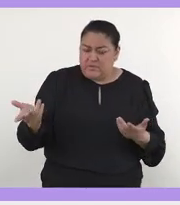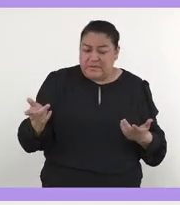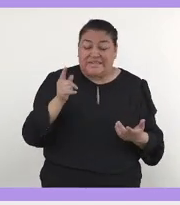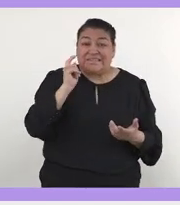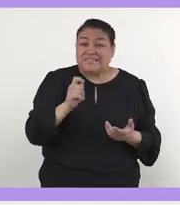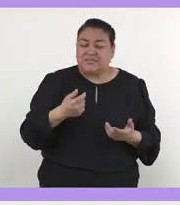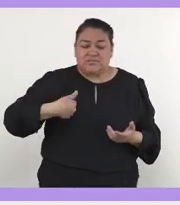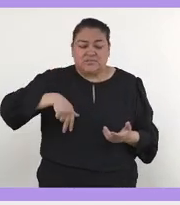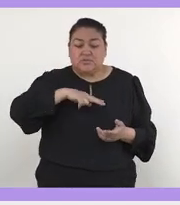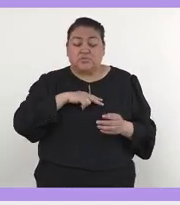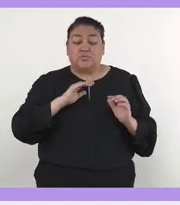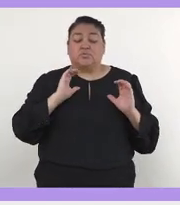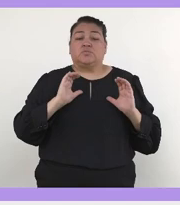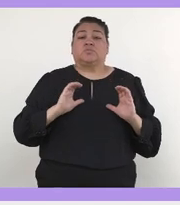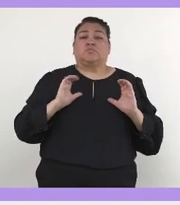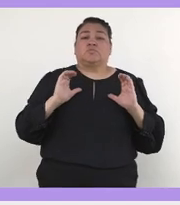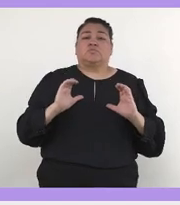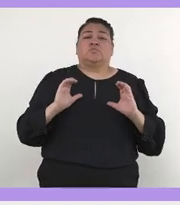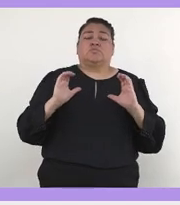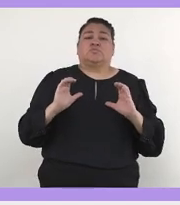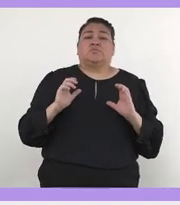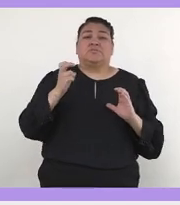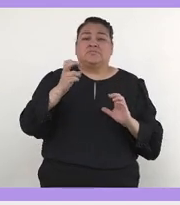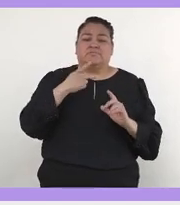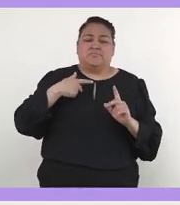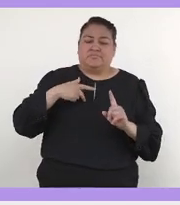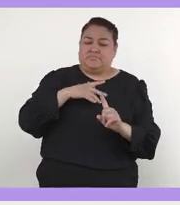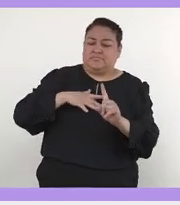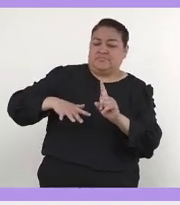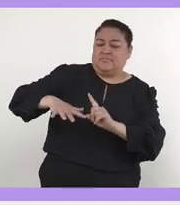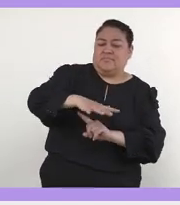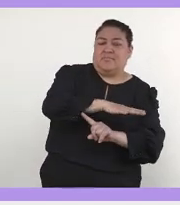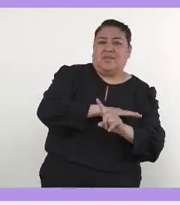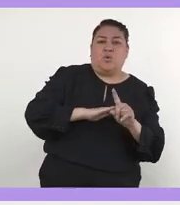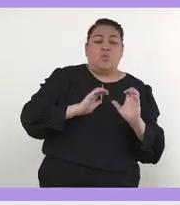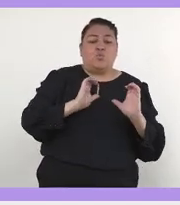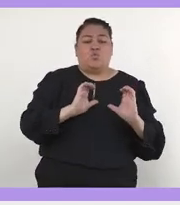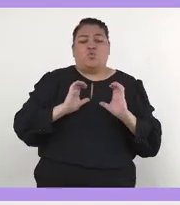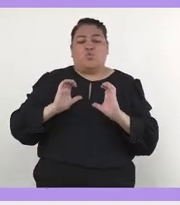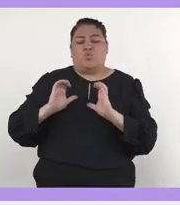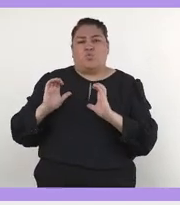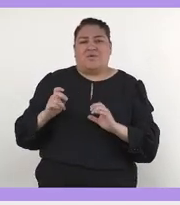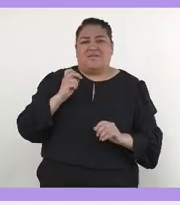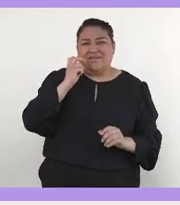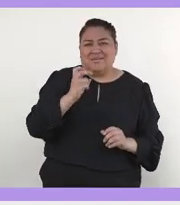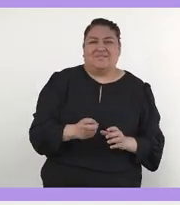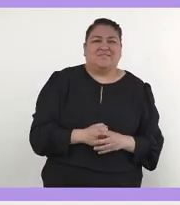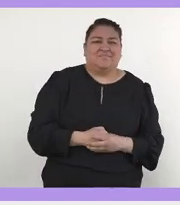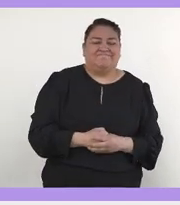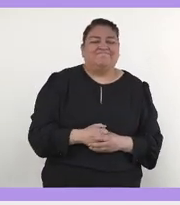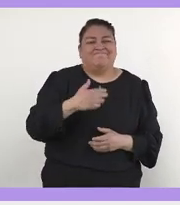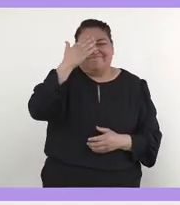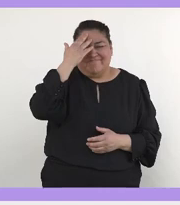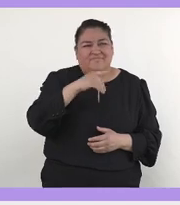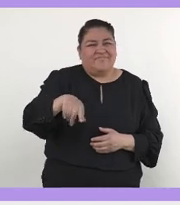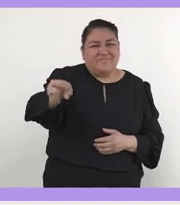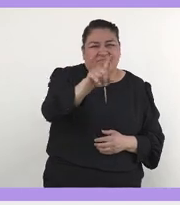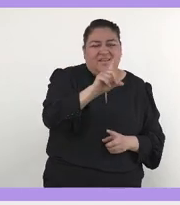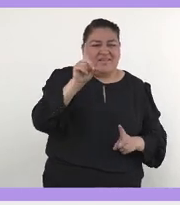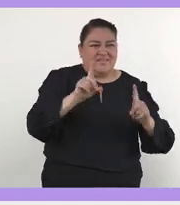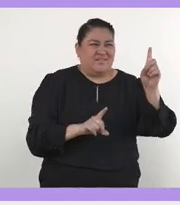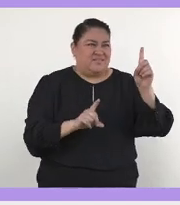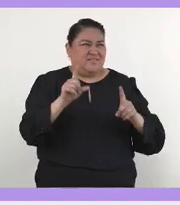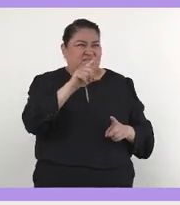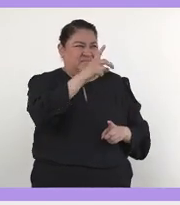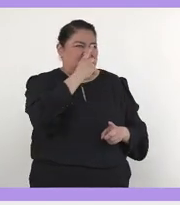tratando de ser un poco más conscientes de las personas que nos rodean y eso me parece que es lo mejor que podemos hacer sé que van a tener dudas que van a decir o sea Paulina